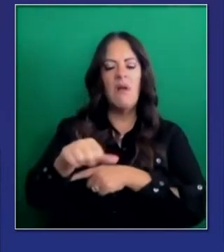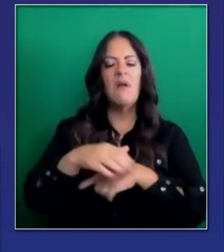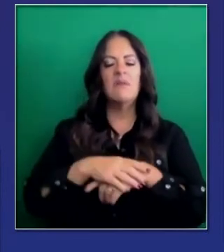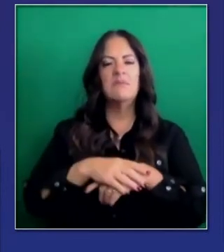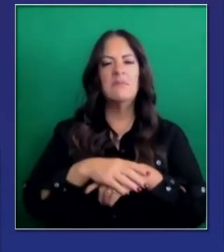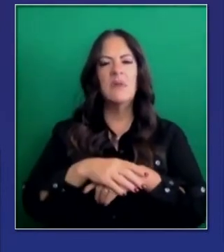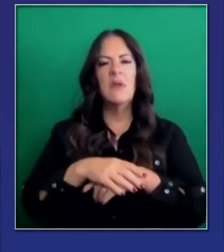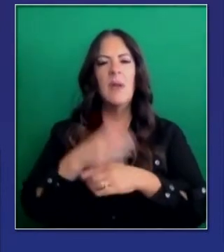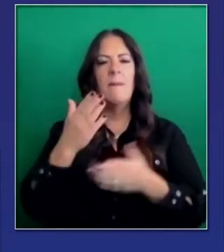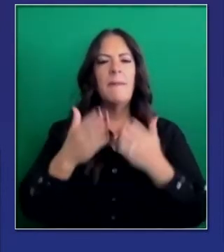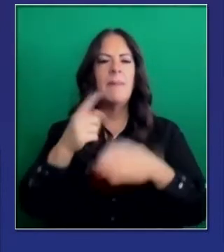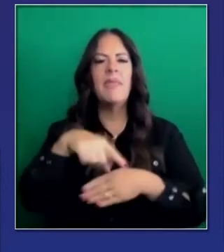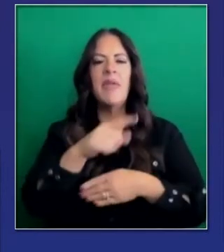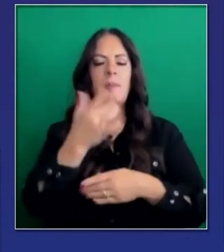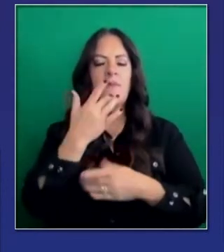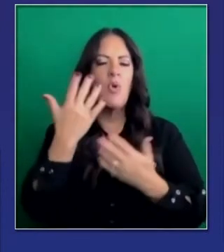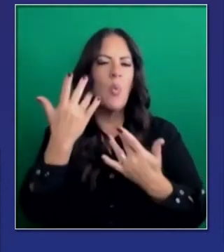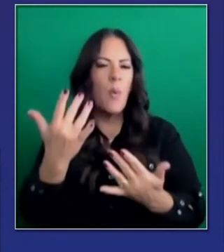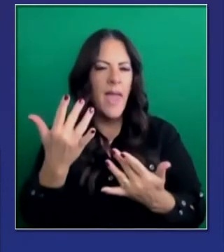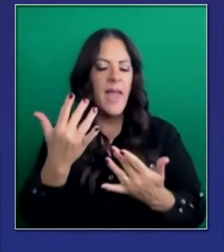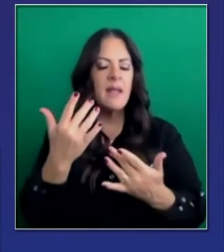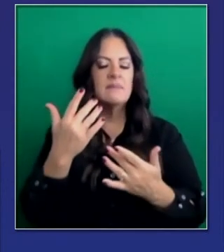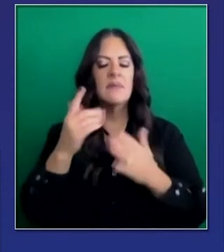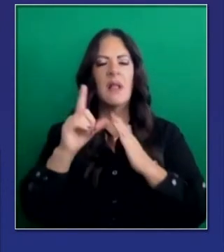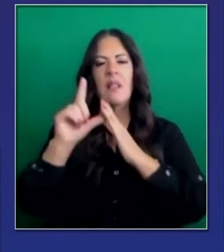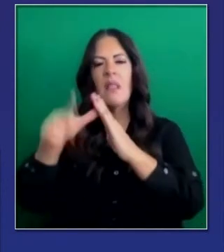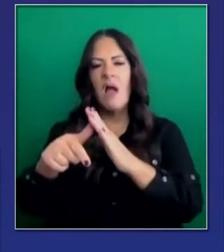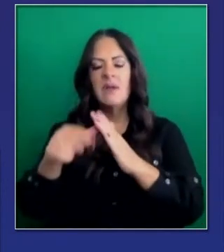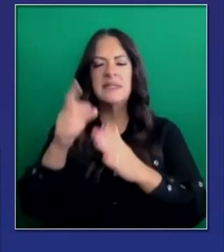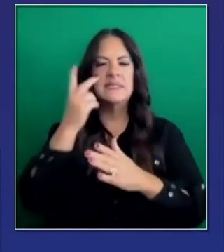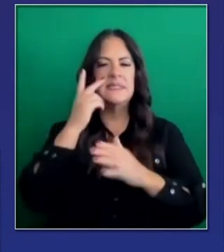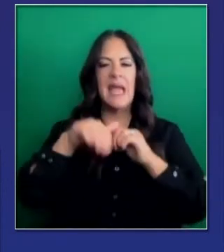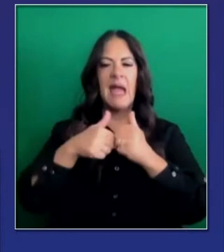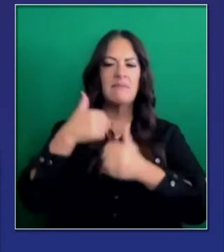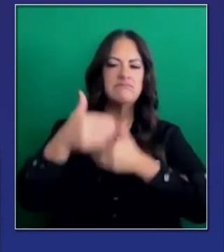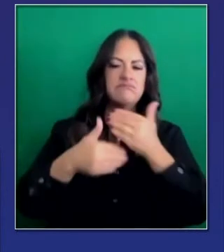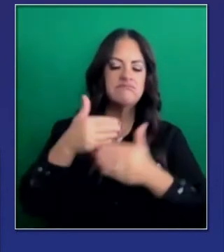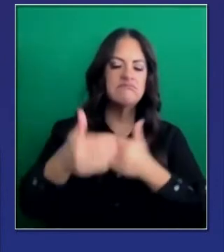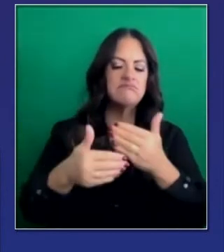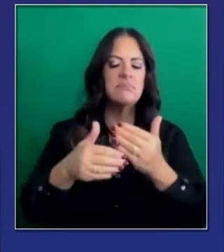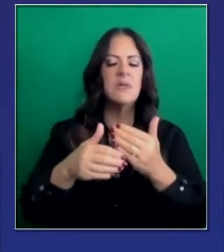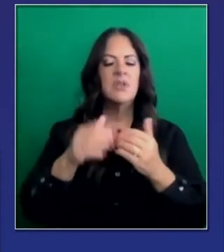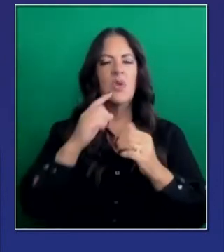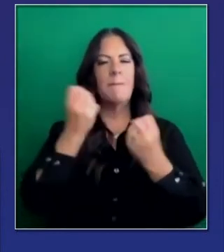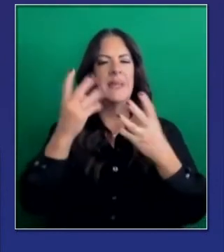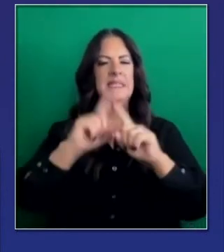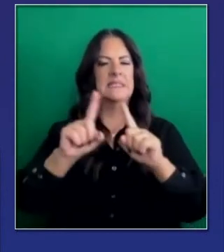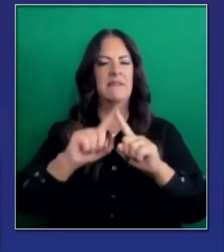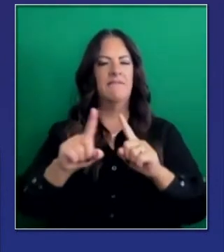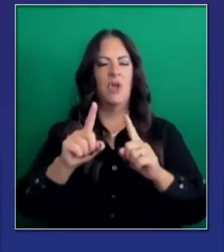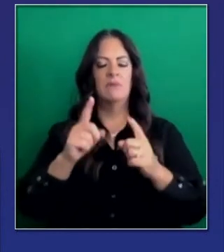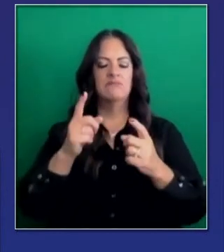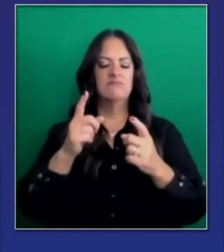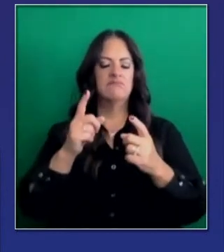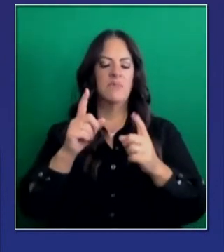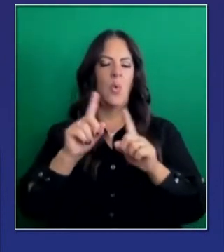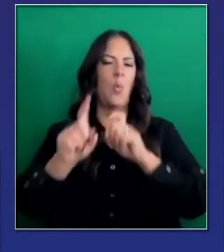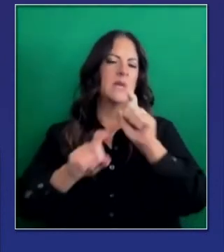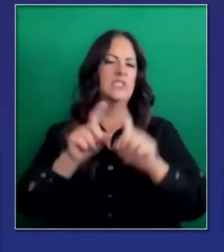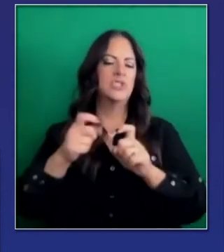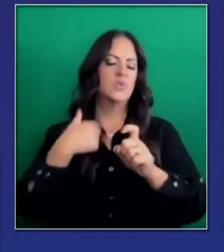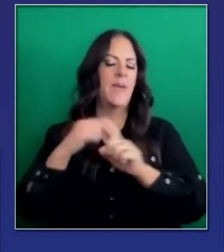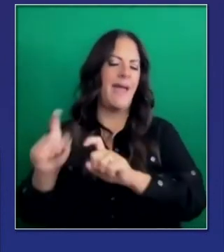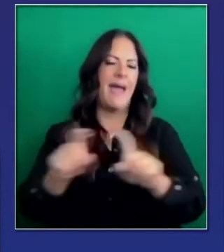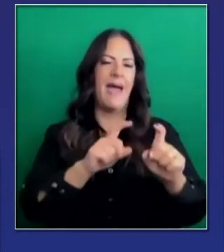a tomar la vacuna dicen que quieren esperar un poco más para ver cómo es que se van perfilando las cosas con toda esa